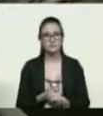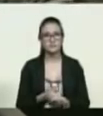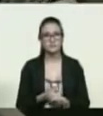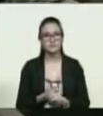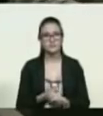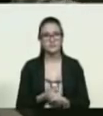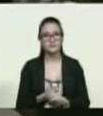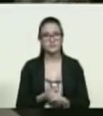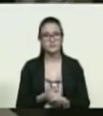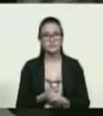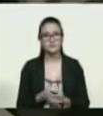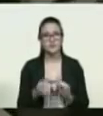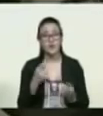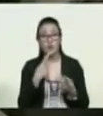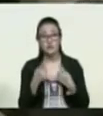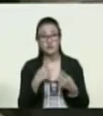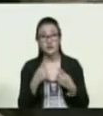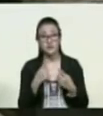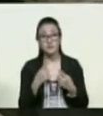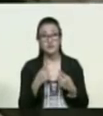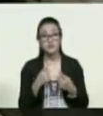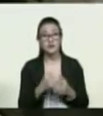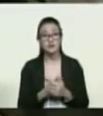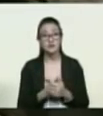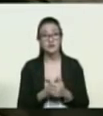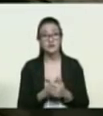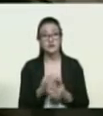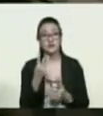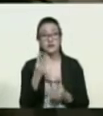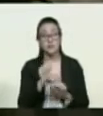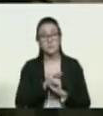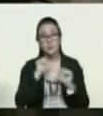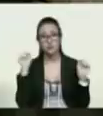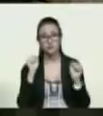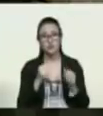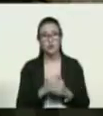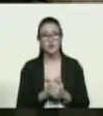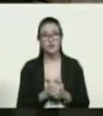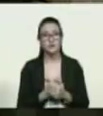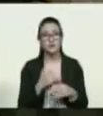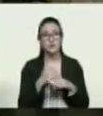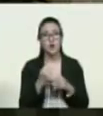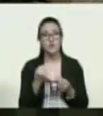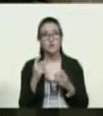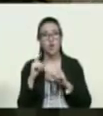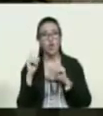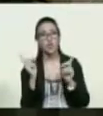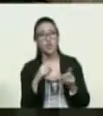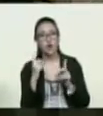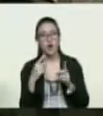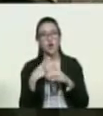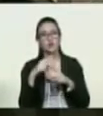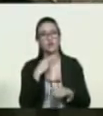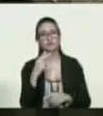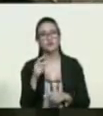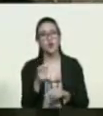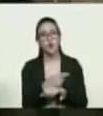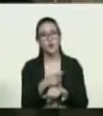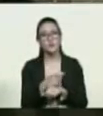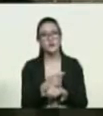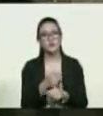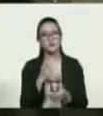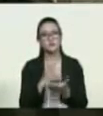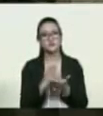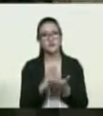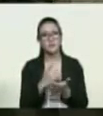se refirió el domingo en una entrevista con Sputnik a 3 explosiones correspondientes a igual número de drones. Otros voceros del gobierno se han referido